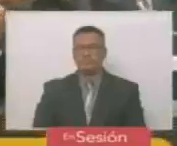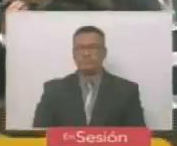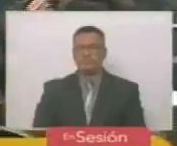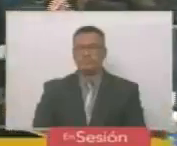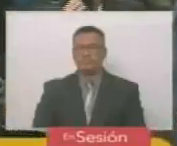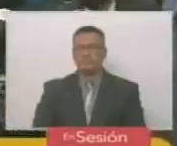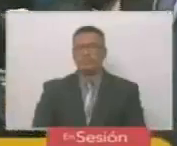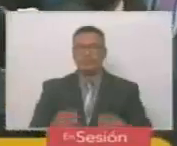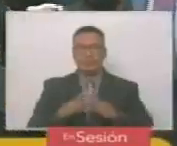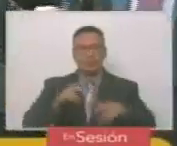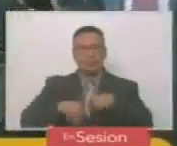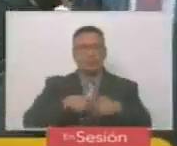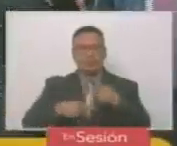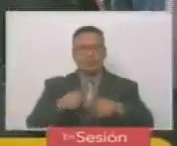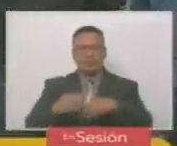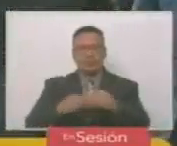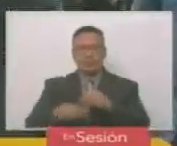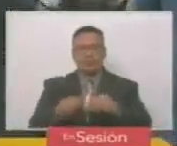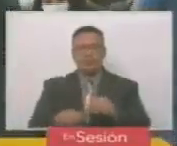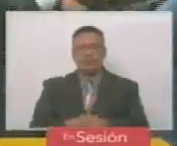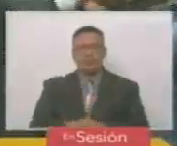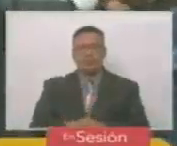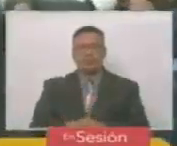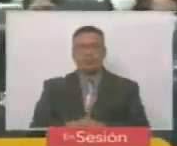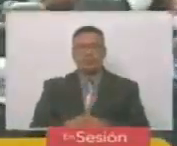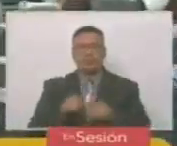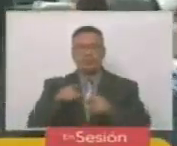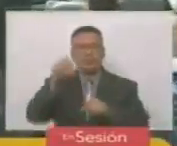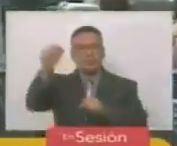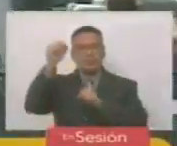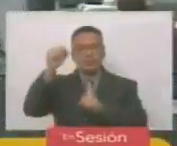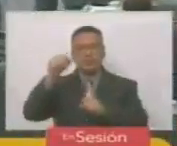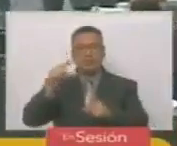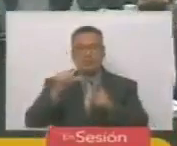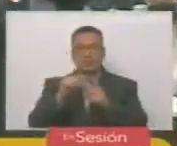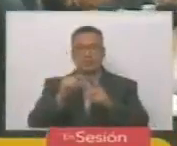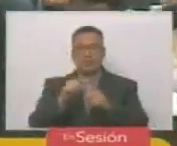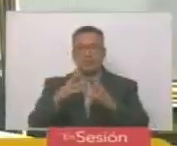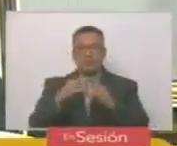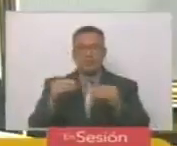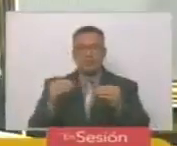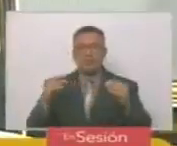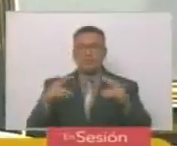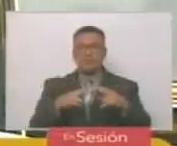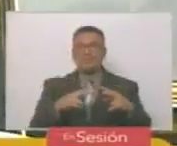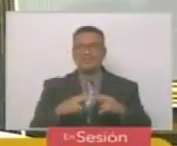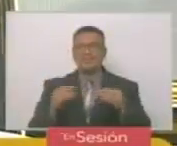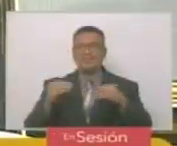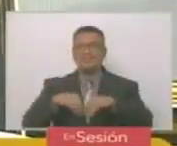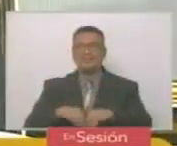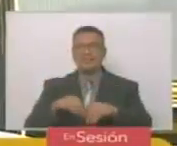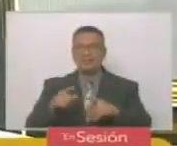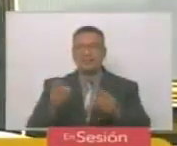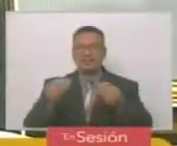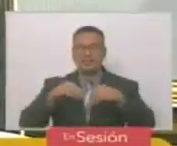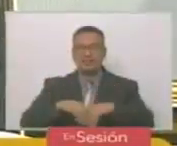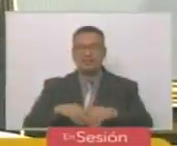Todo proceso que conduzca a una victoria de la palabra, del encuentro, de la